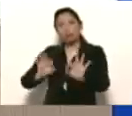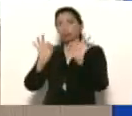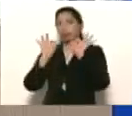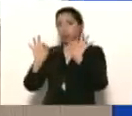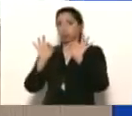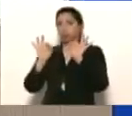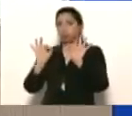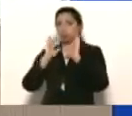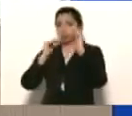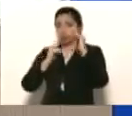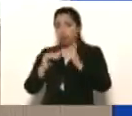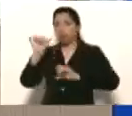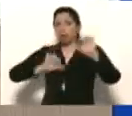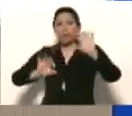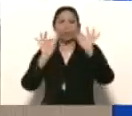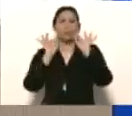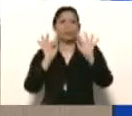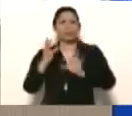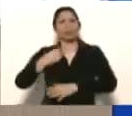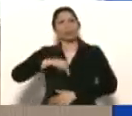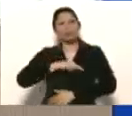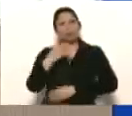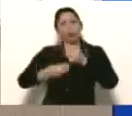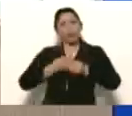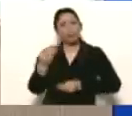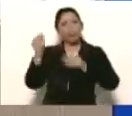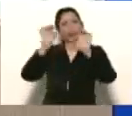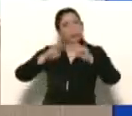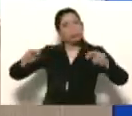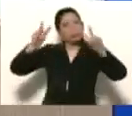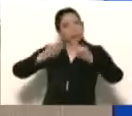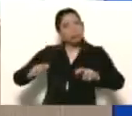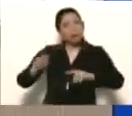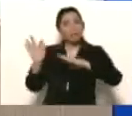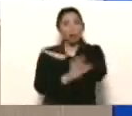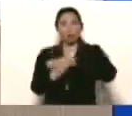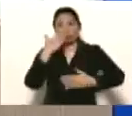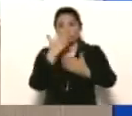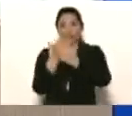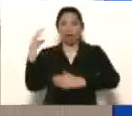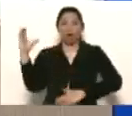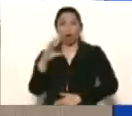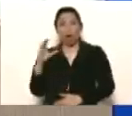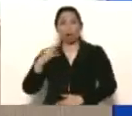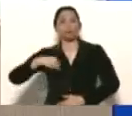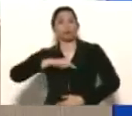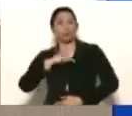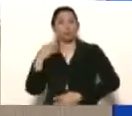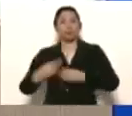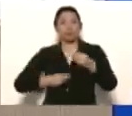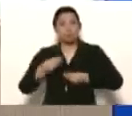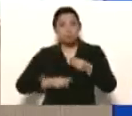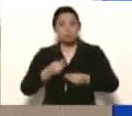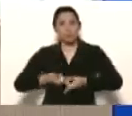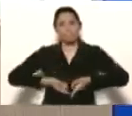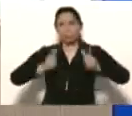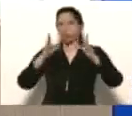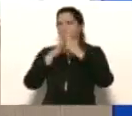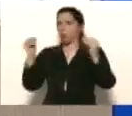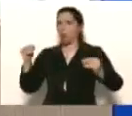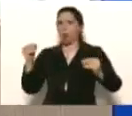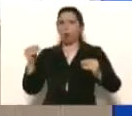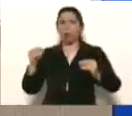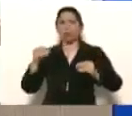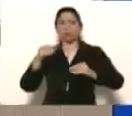tenemos laboratorio especial para hacer el diagnóstico en la frontera con colombia y estamos activando todos los